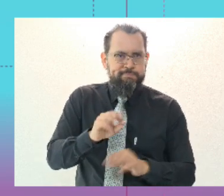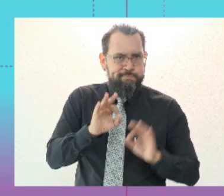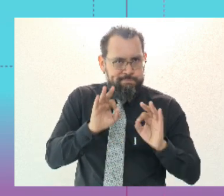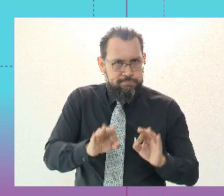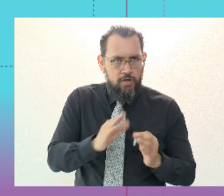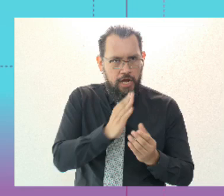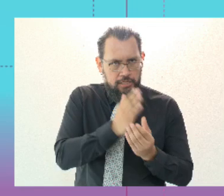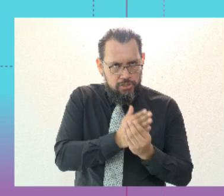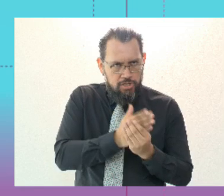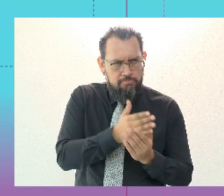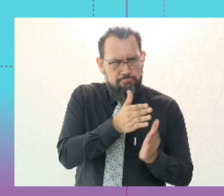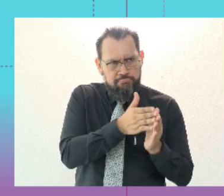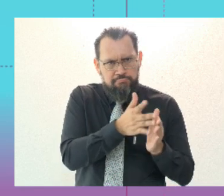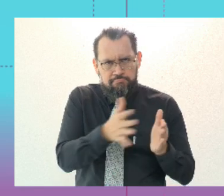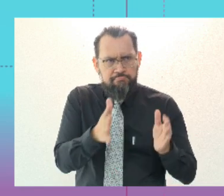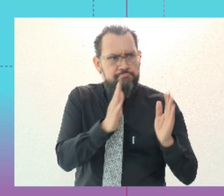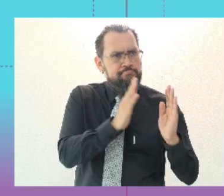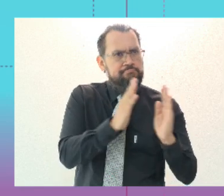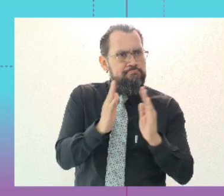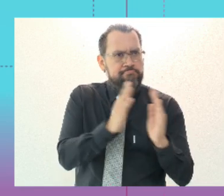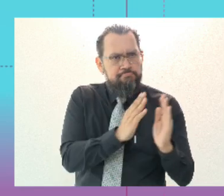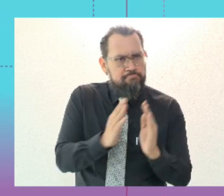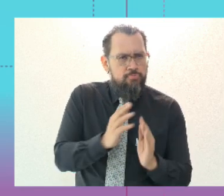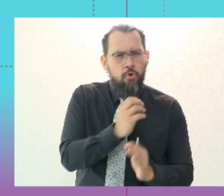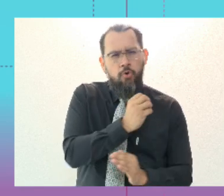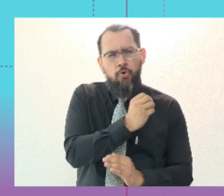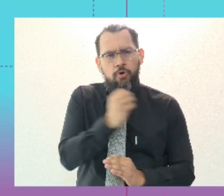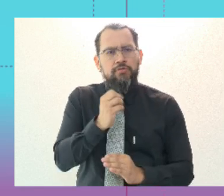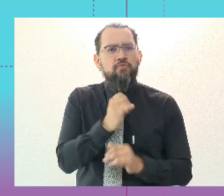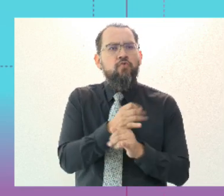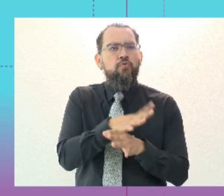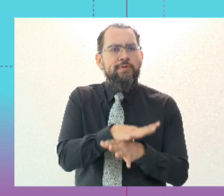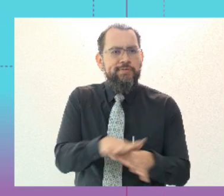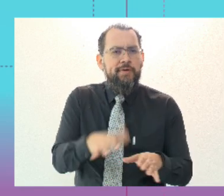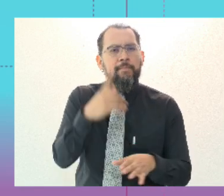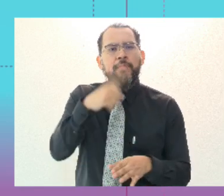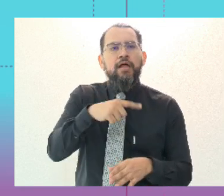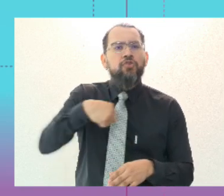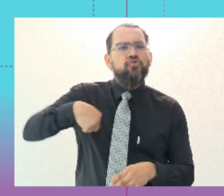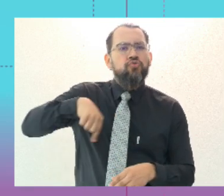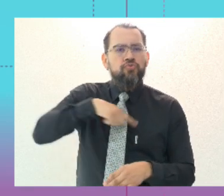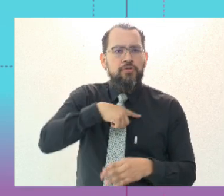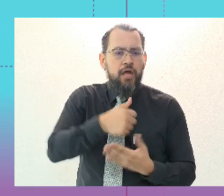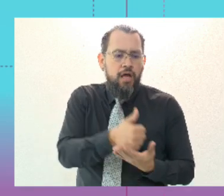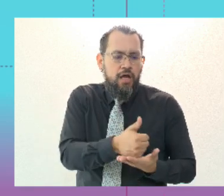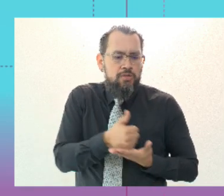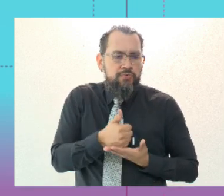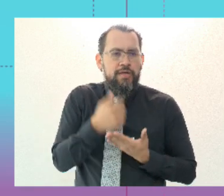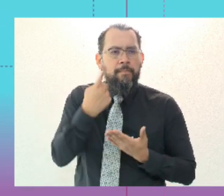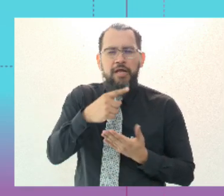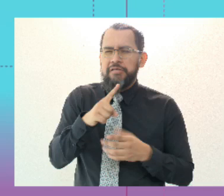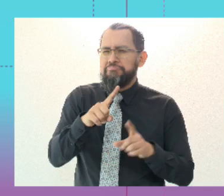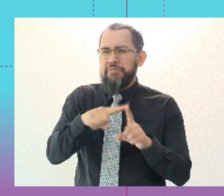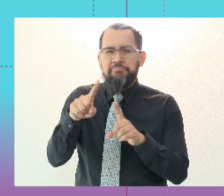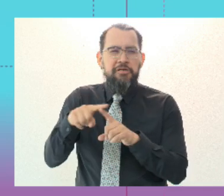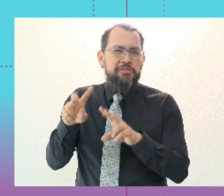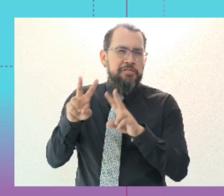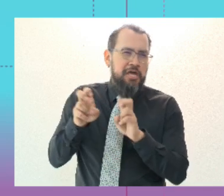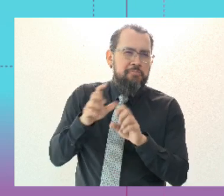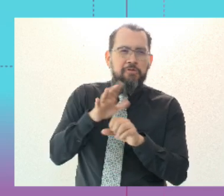realmente concentren la información que nos va a ayudar a nosotros a resolver temas